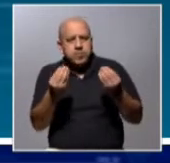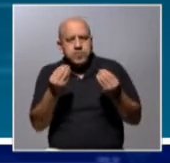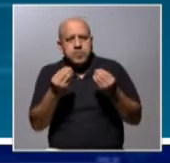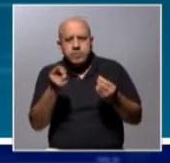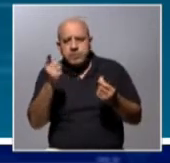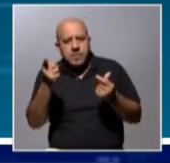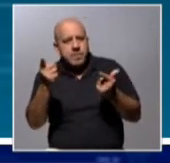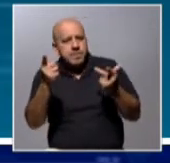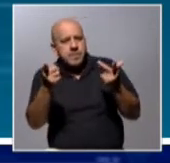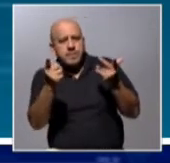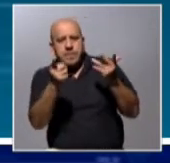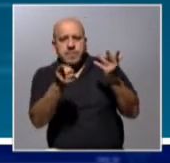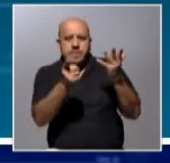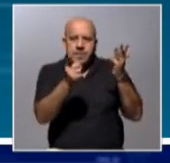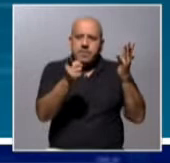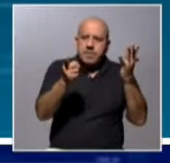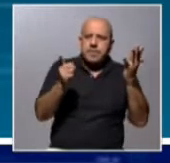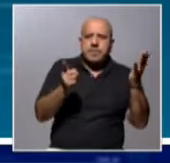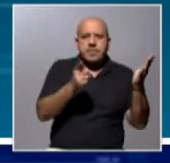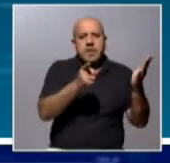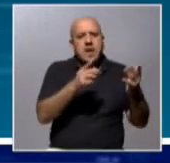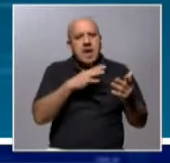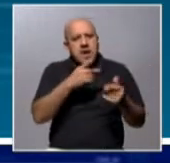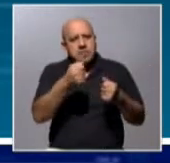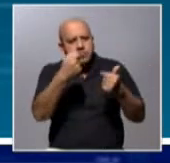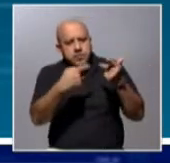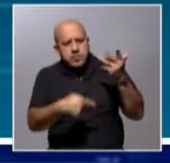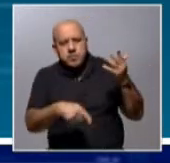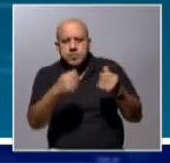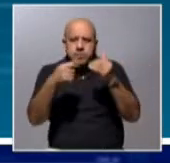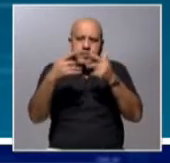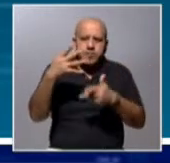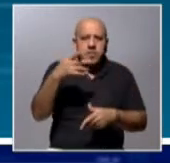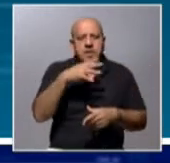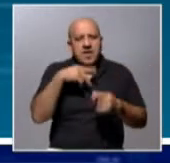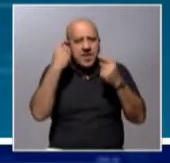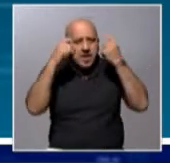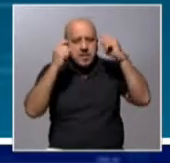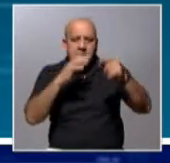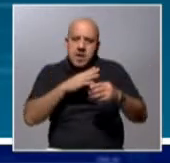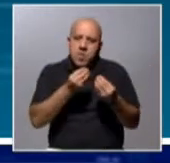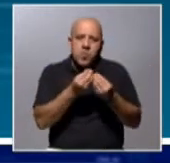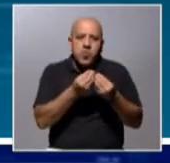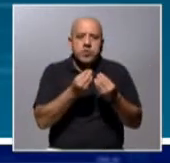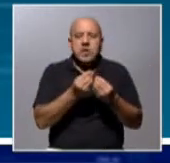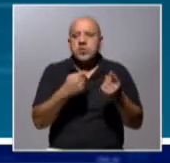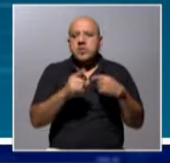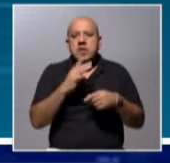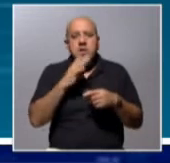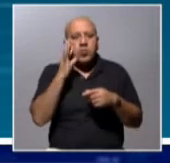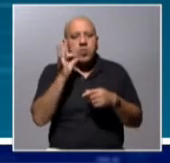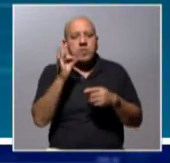hay, y cada uno además apunta a una problemática diferente, creo que hay oportunidades para